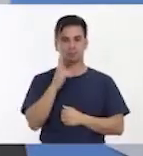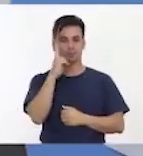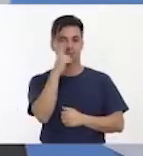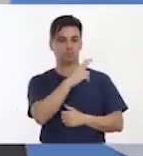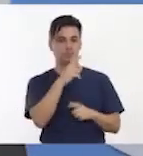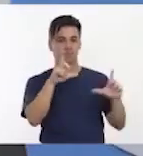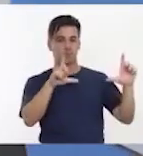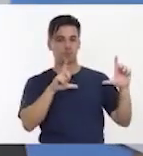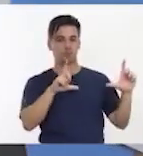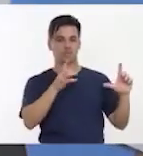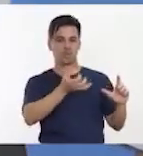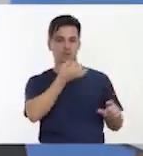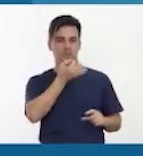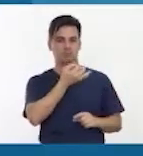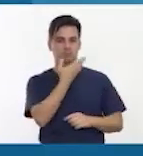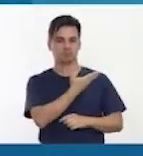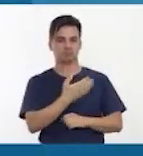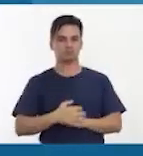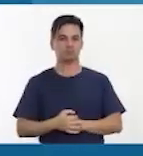Como pueden observar,